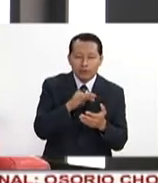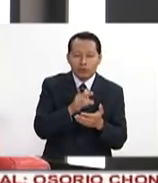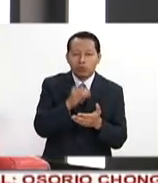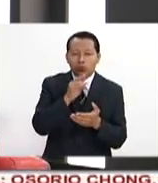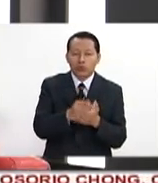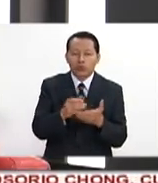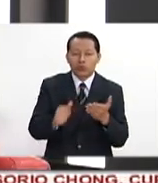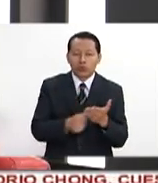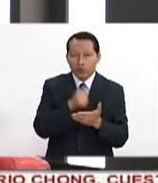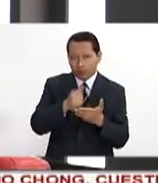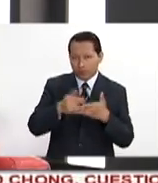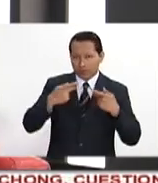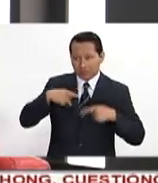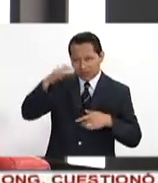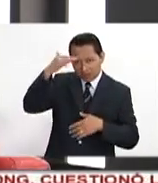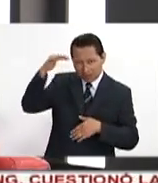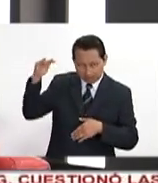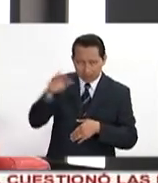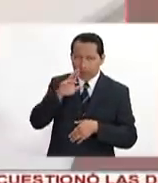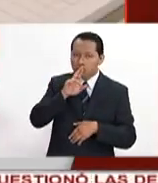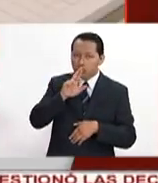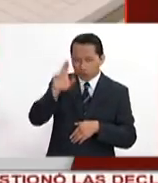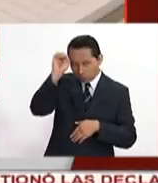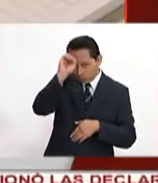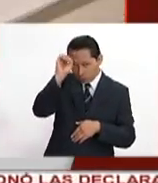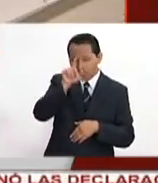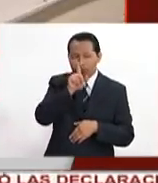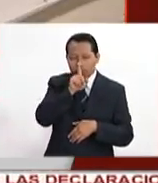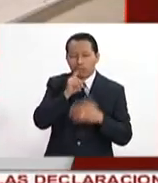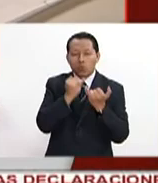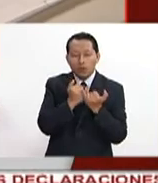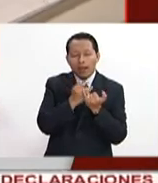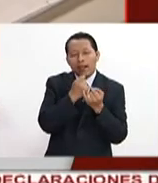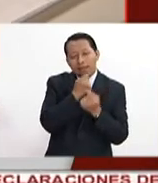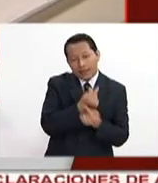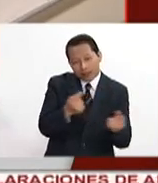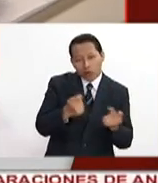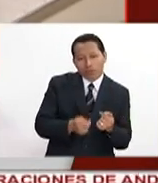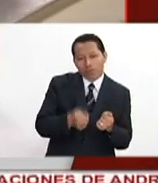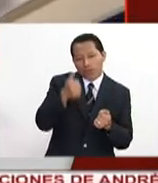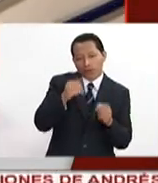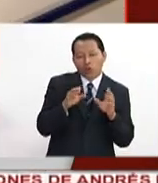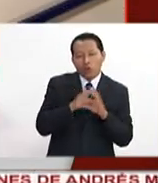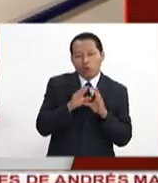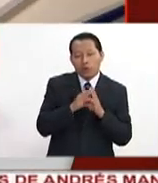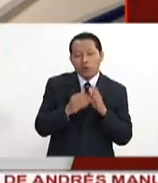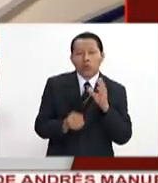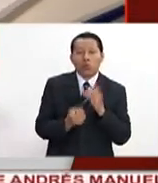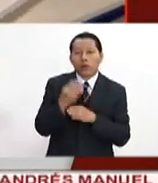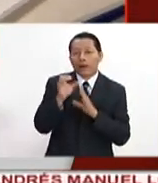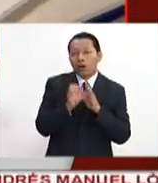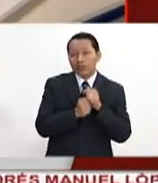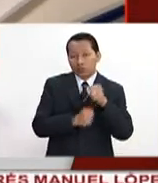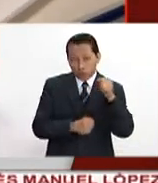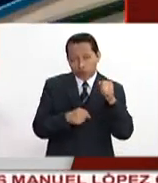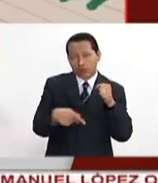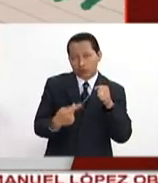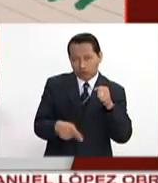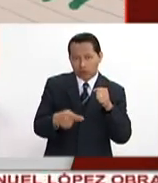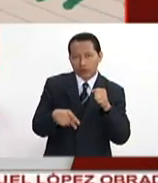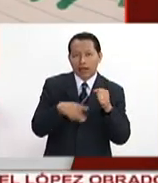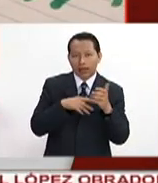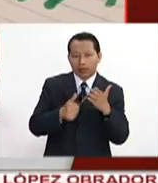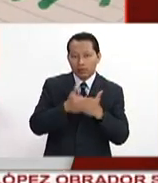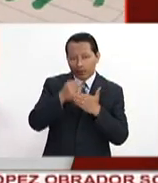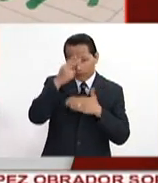ciudadanía sea la que opine acerca de los problemas de las colonias, sino también niñas y niños por primera vez. Esto en base a la nueva constitución que tenemos en la Ciudad de México,